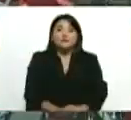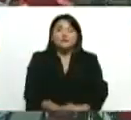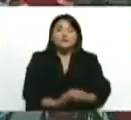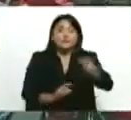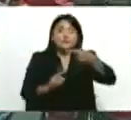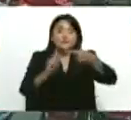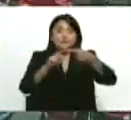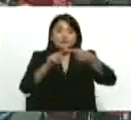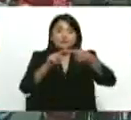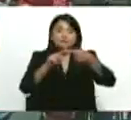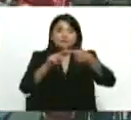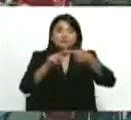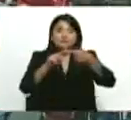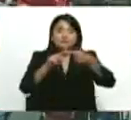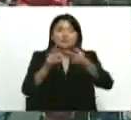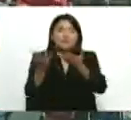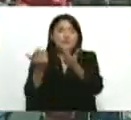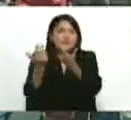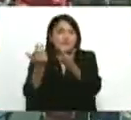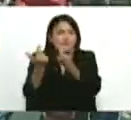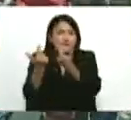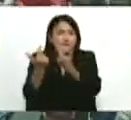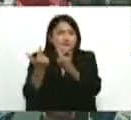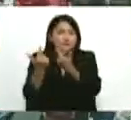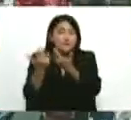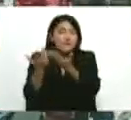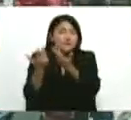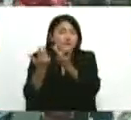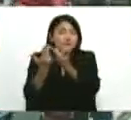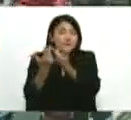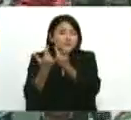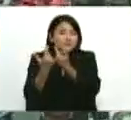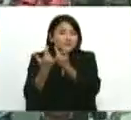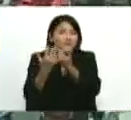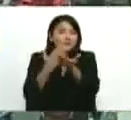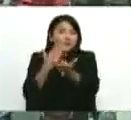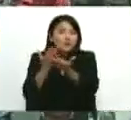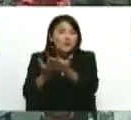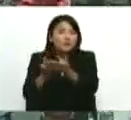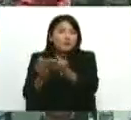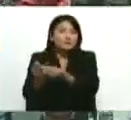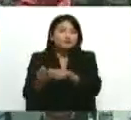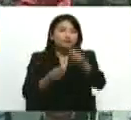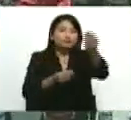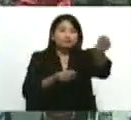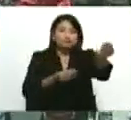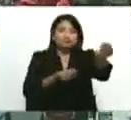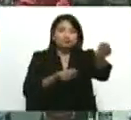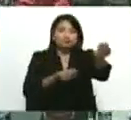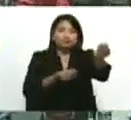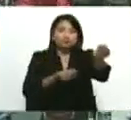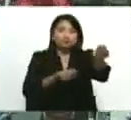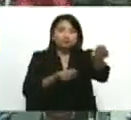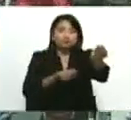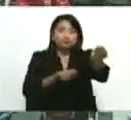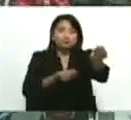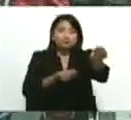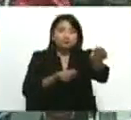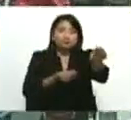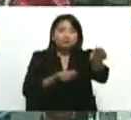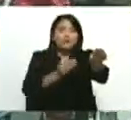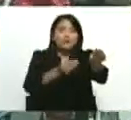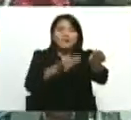veces, de comunidad, escucha. Escucha, eleva la propuesta, eleva la queja. Y así